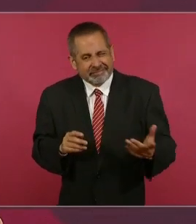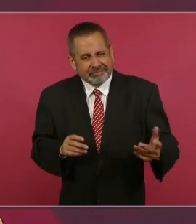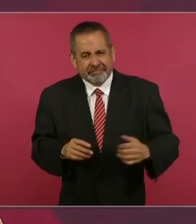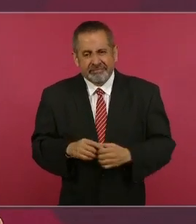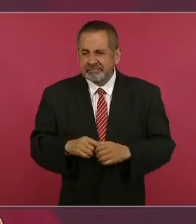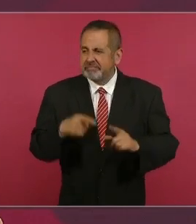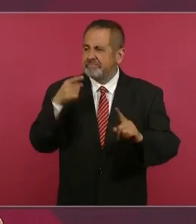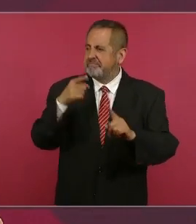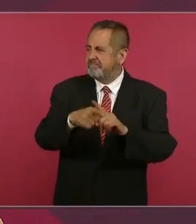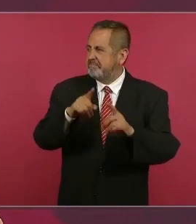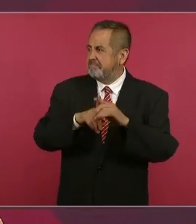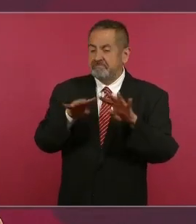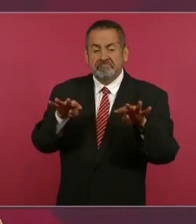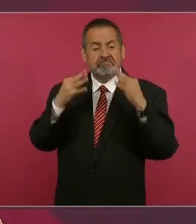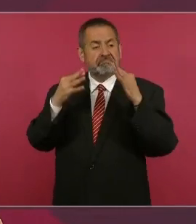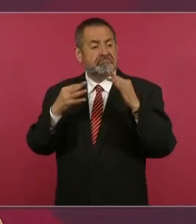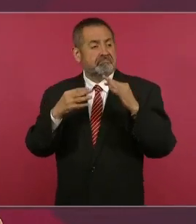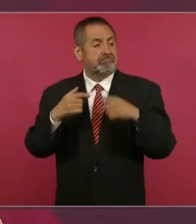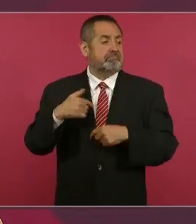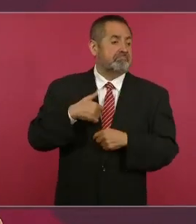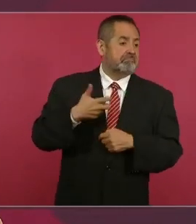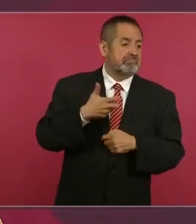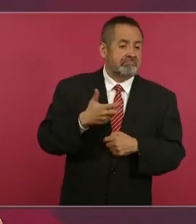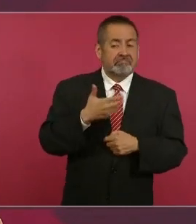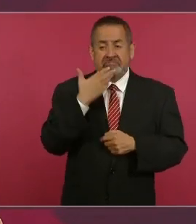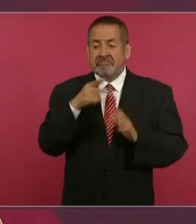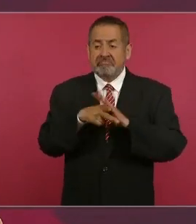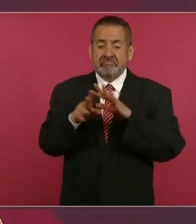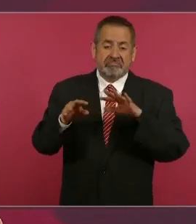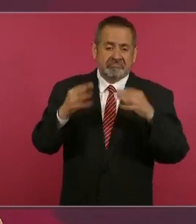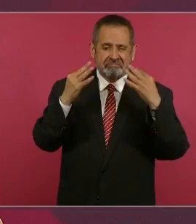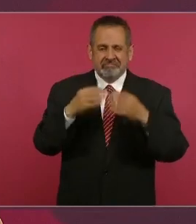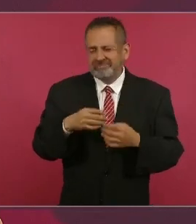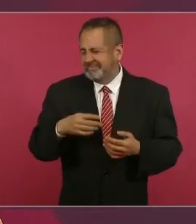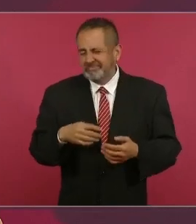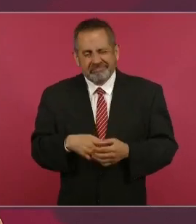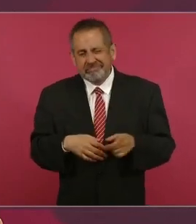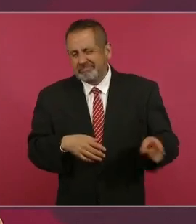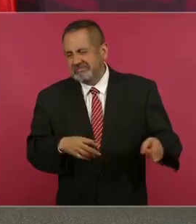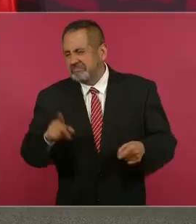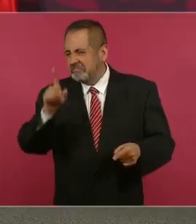el fin justifica los medios. Se puede mentir,